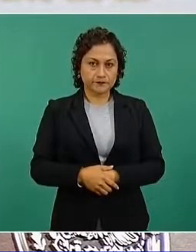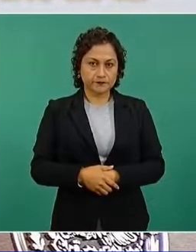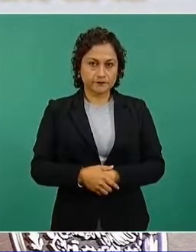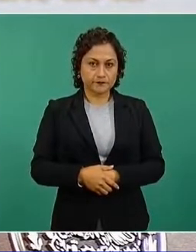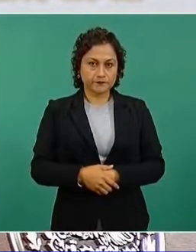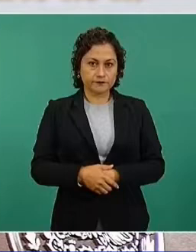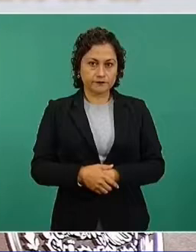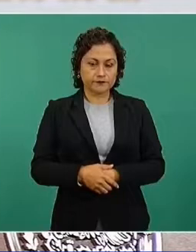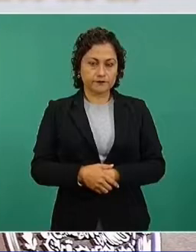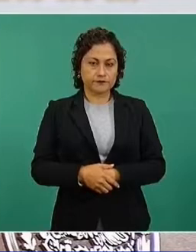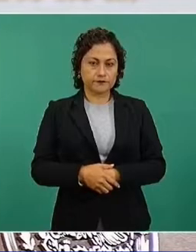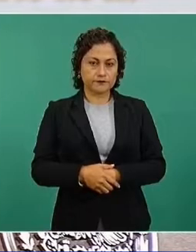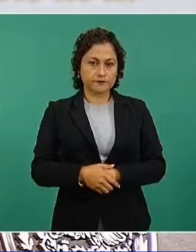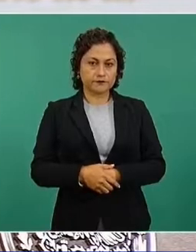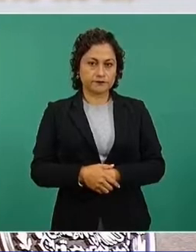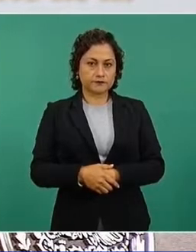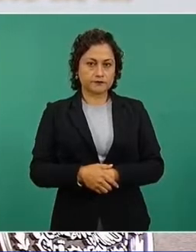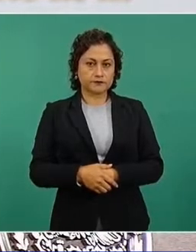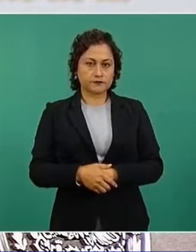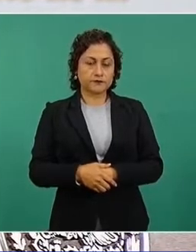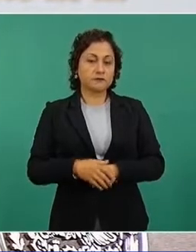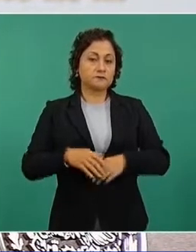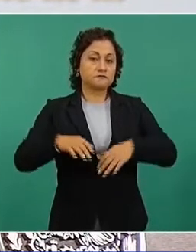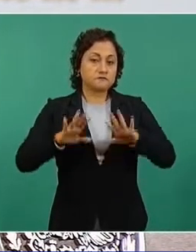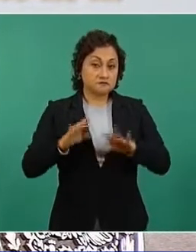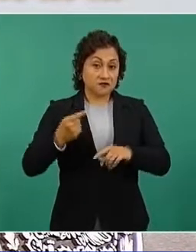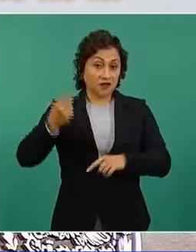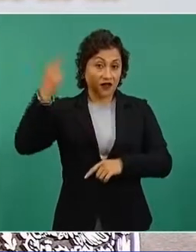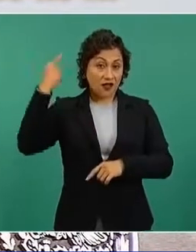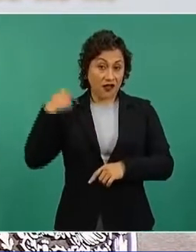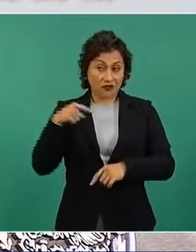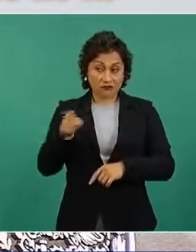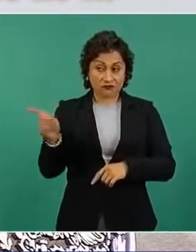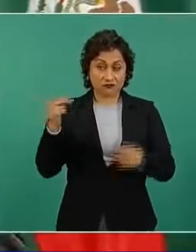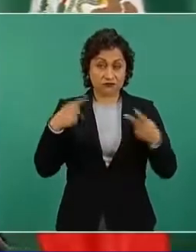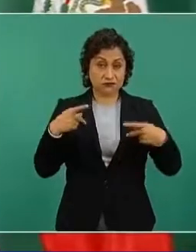la excusa de que si aumentaban el salario